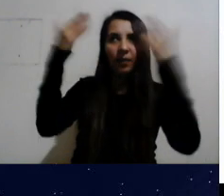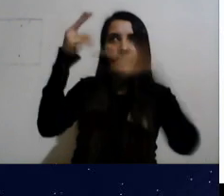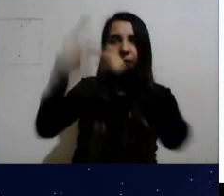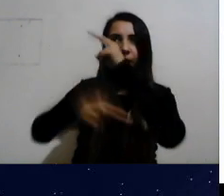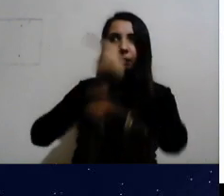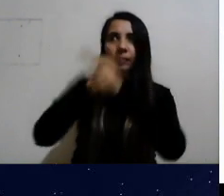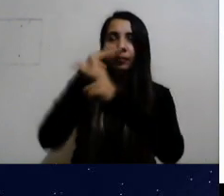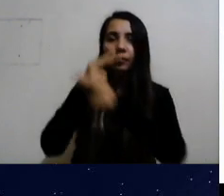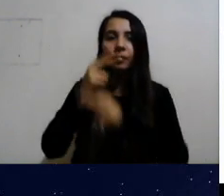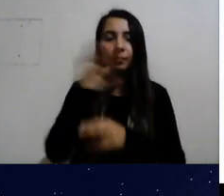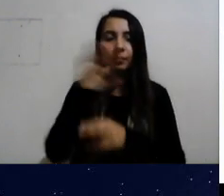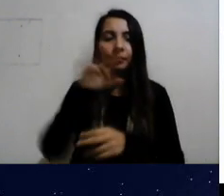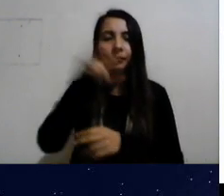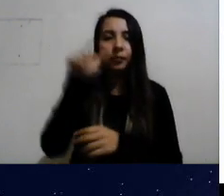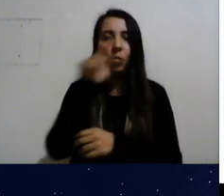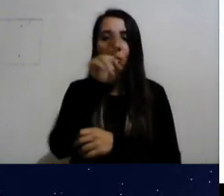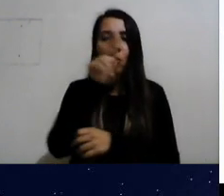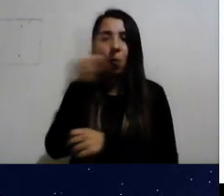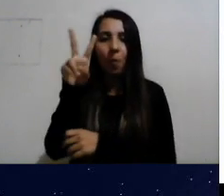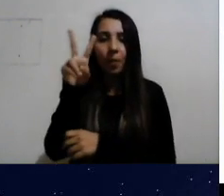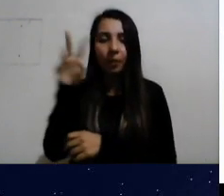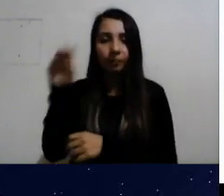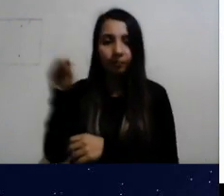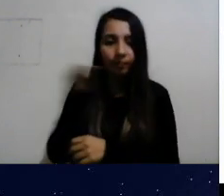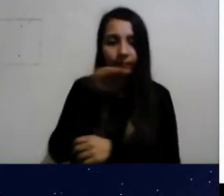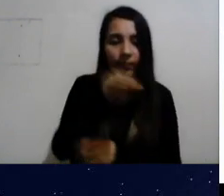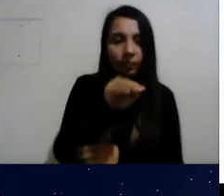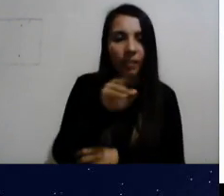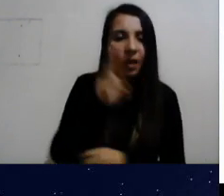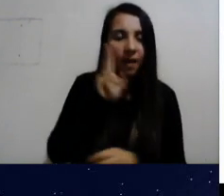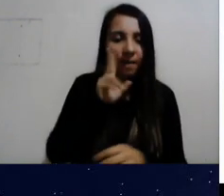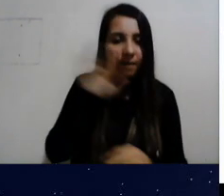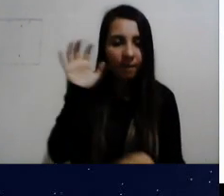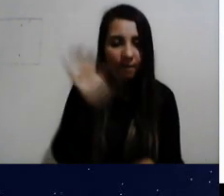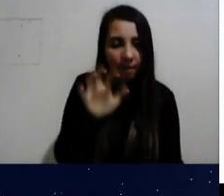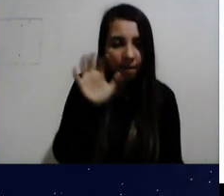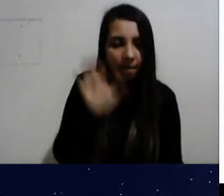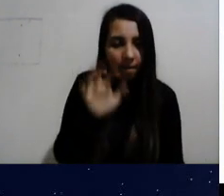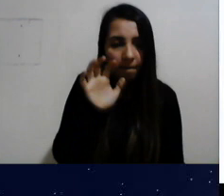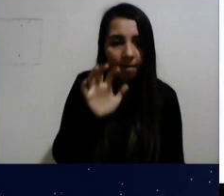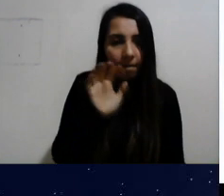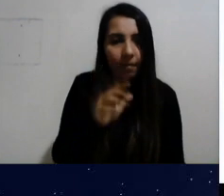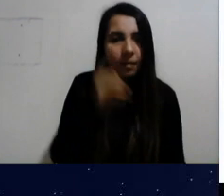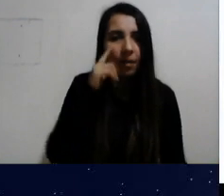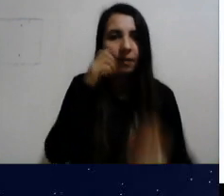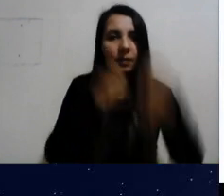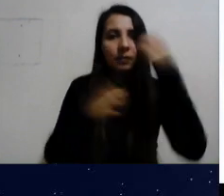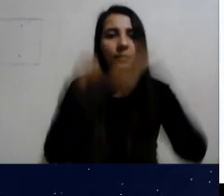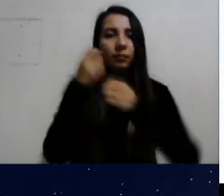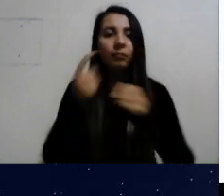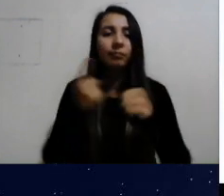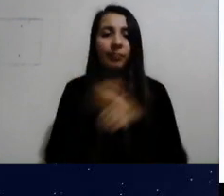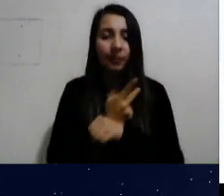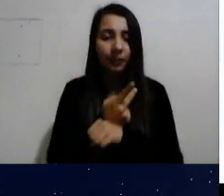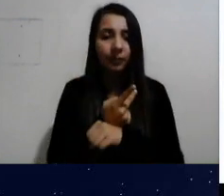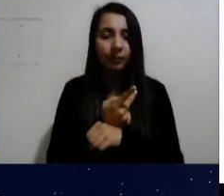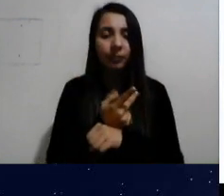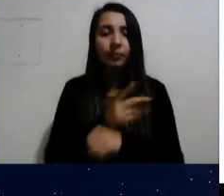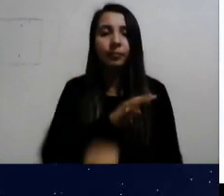interestelar, y lo sometieron a radiación ultravioleta en cámaras de vacío, ¿no? Este es un dispositivo